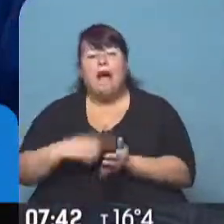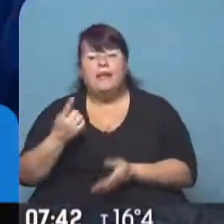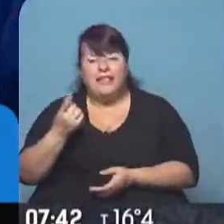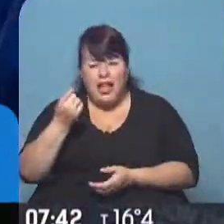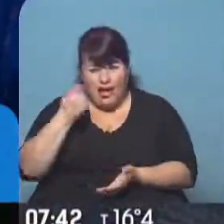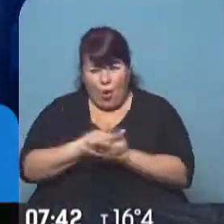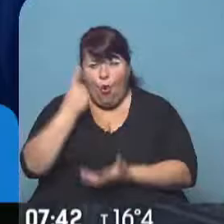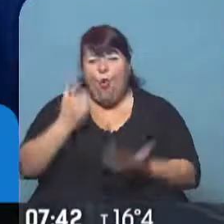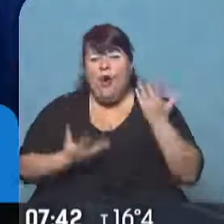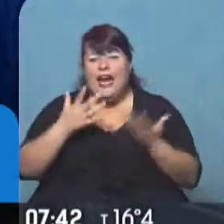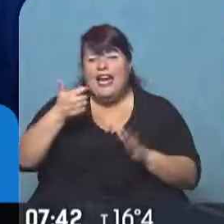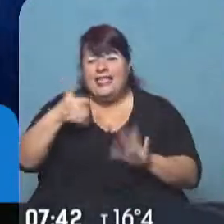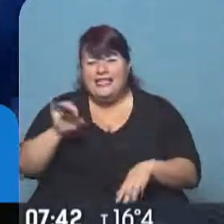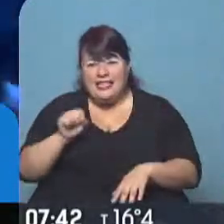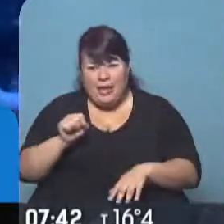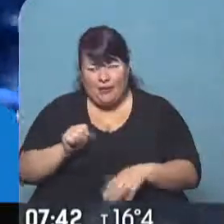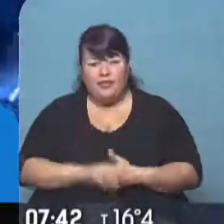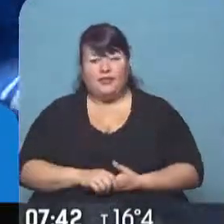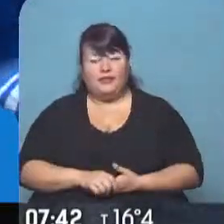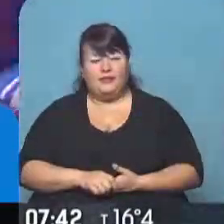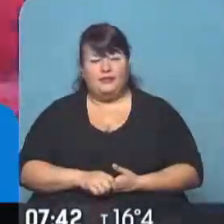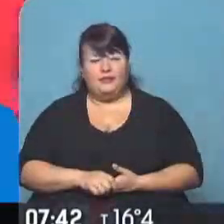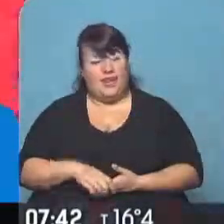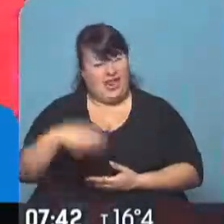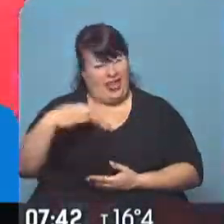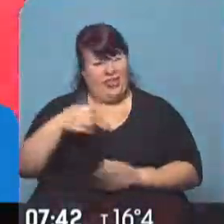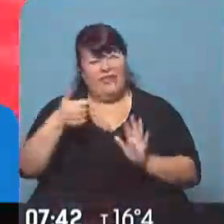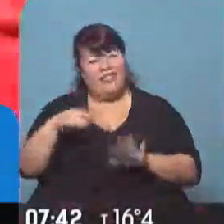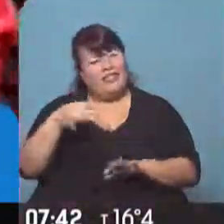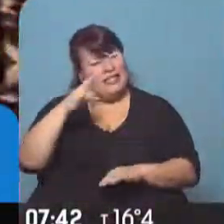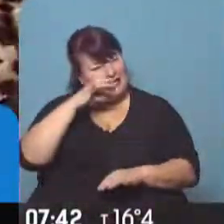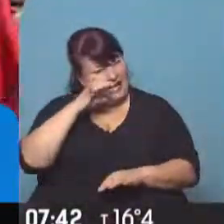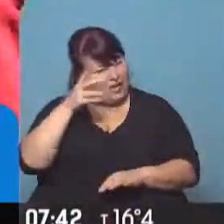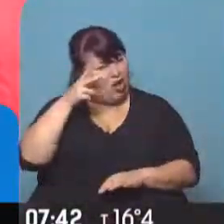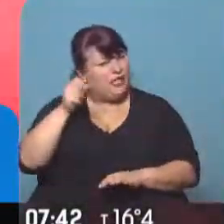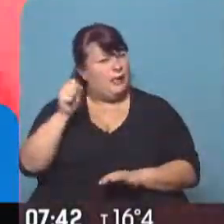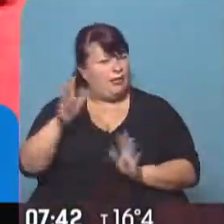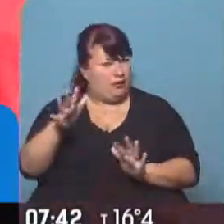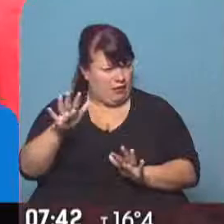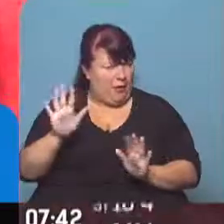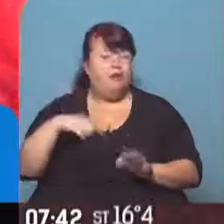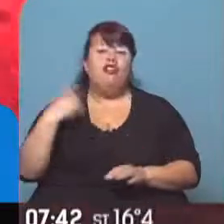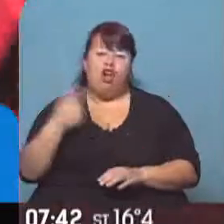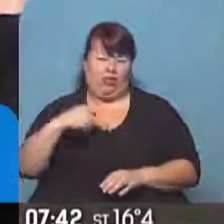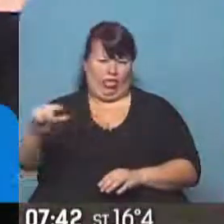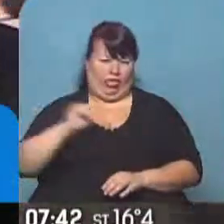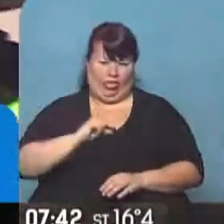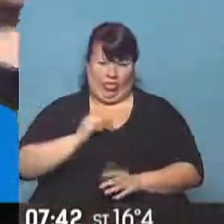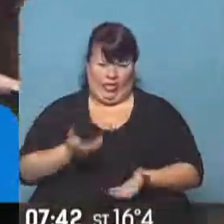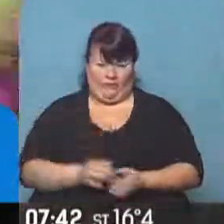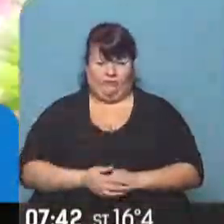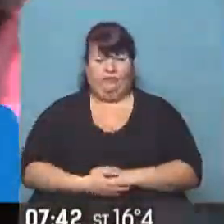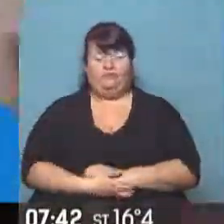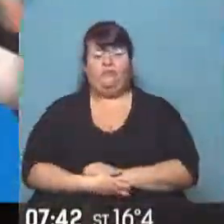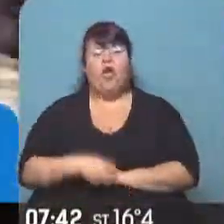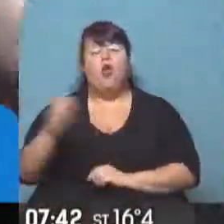Federal, se paga el kilo de frutillas 60 pesos. Debe estar en 60, 70, entre 80 pesos debe estar, pero a nosotros es muy poco que nos pasa.